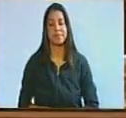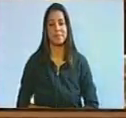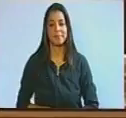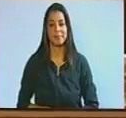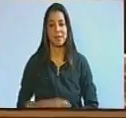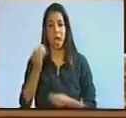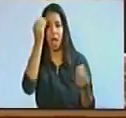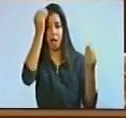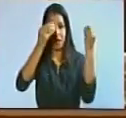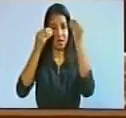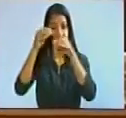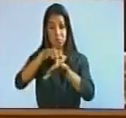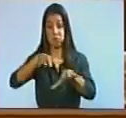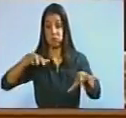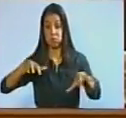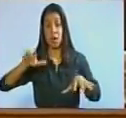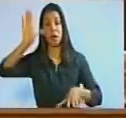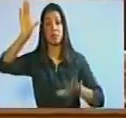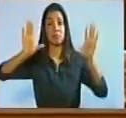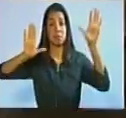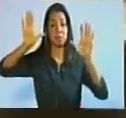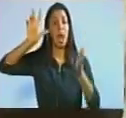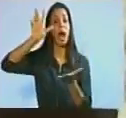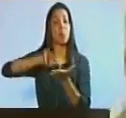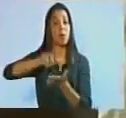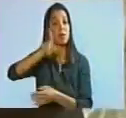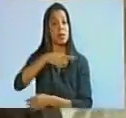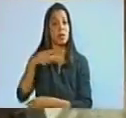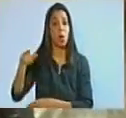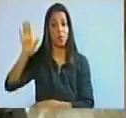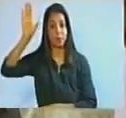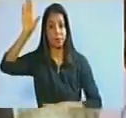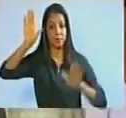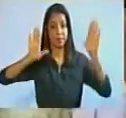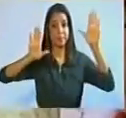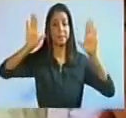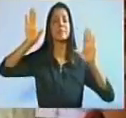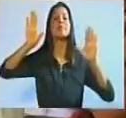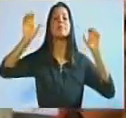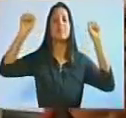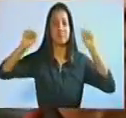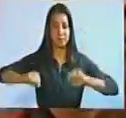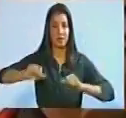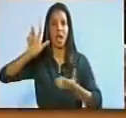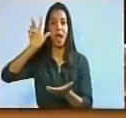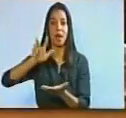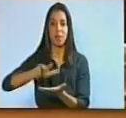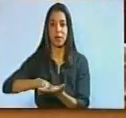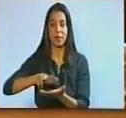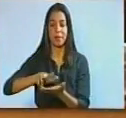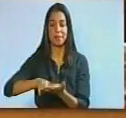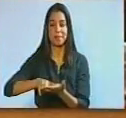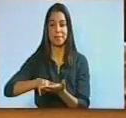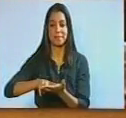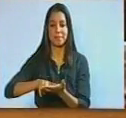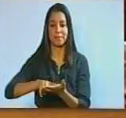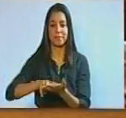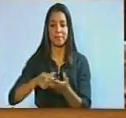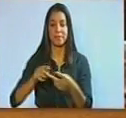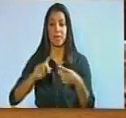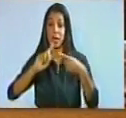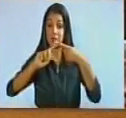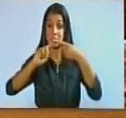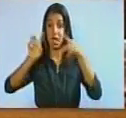consideración para aprobación, la propuesta del orden del día leída por el secretario. Aprobado. Sírvase leer el